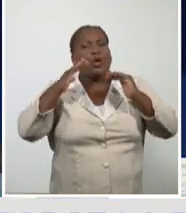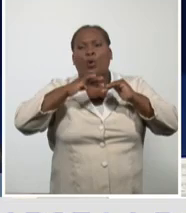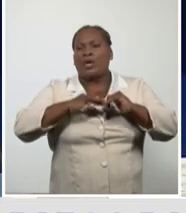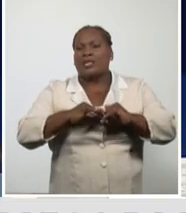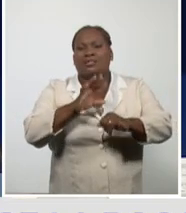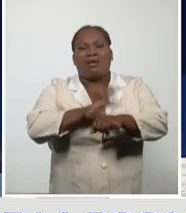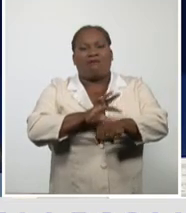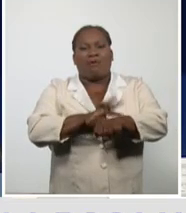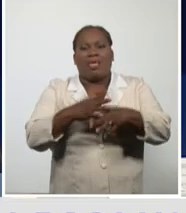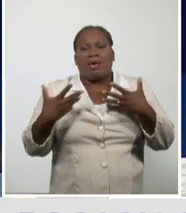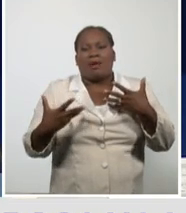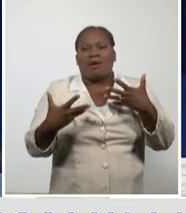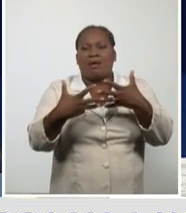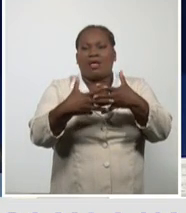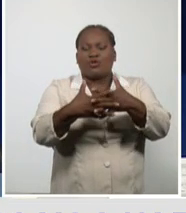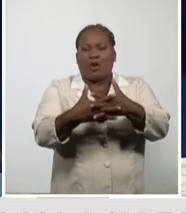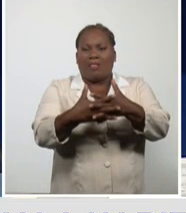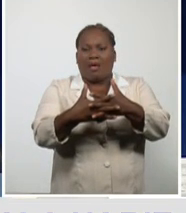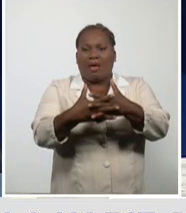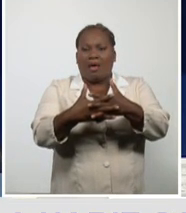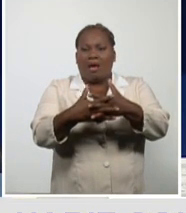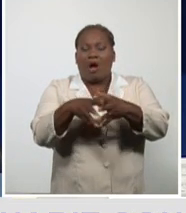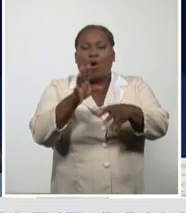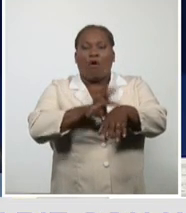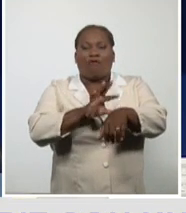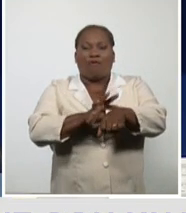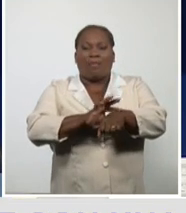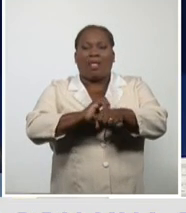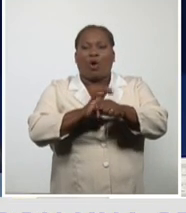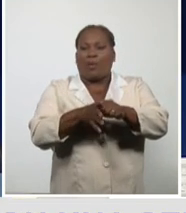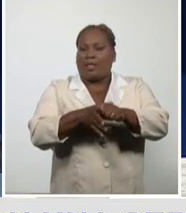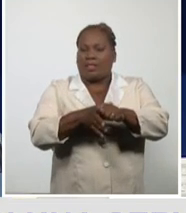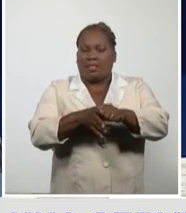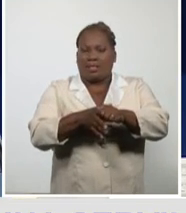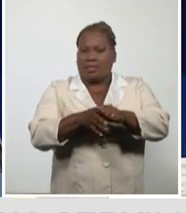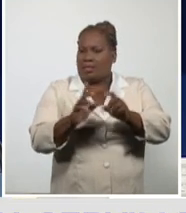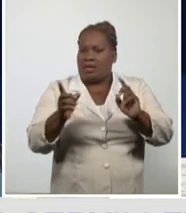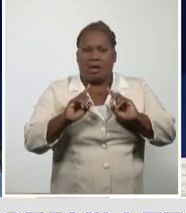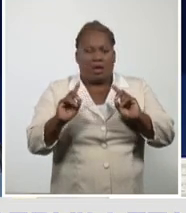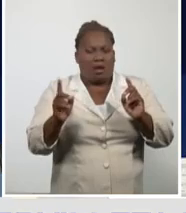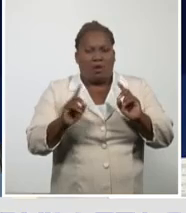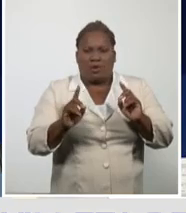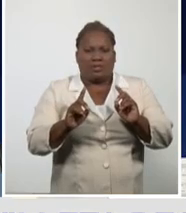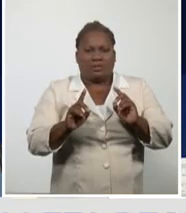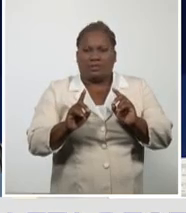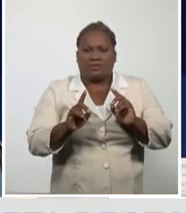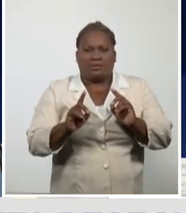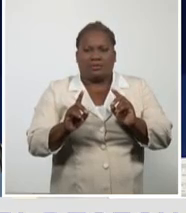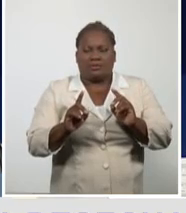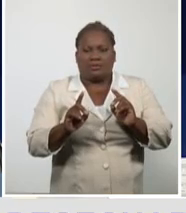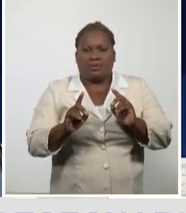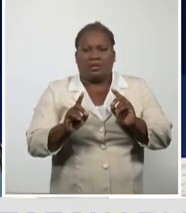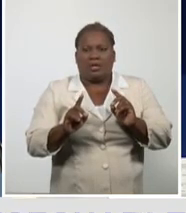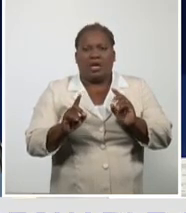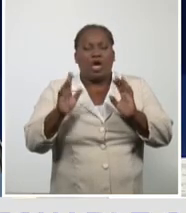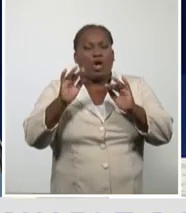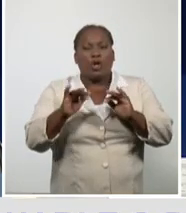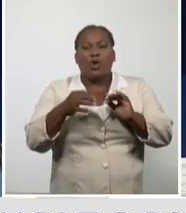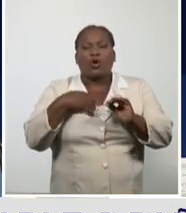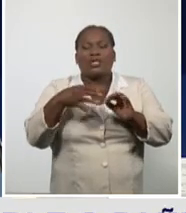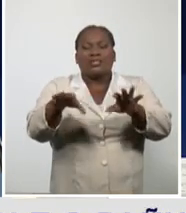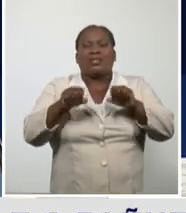asociadas que con más frecuencia se ven en las personas, no que adquiere la enfermedad.